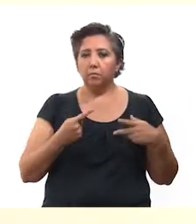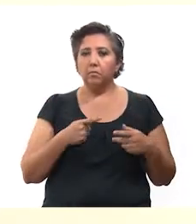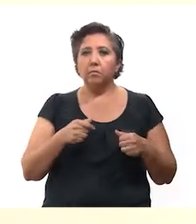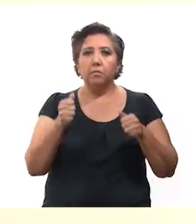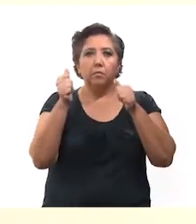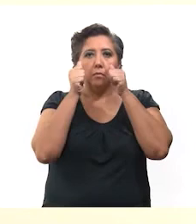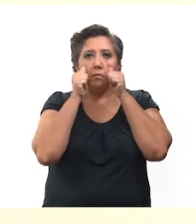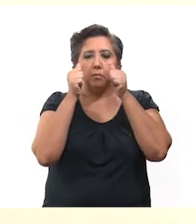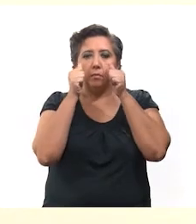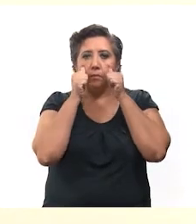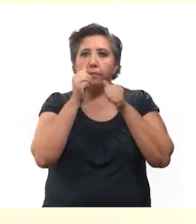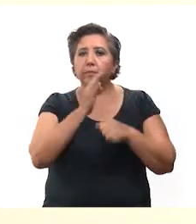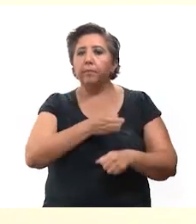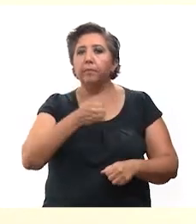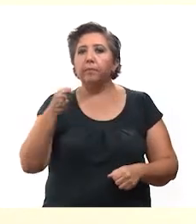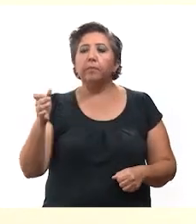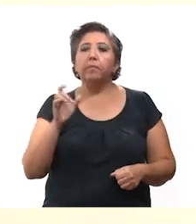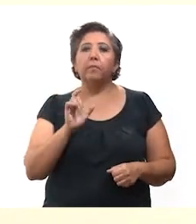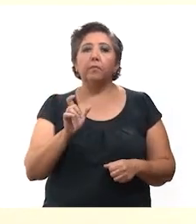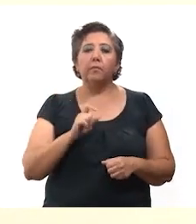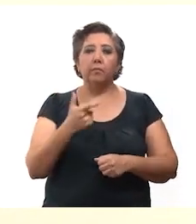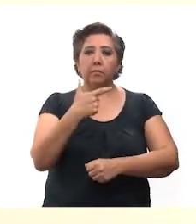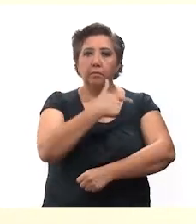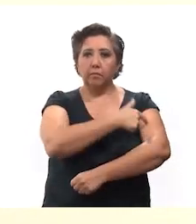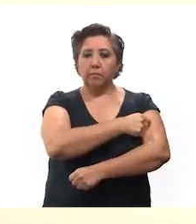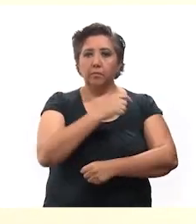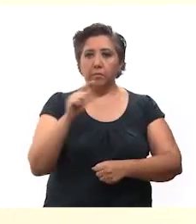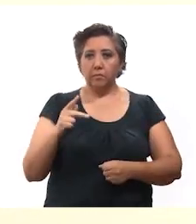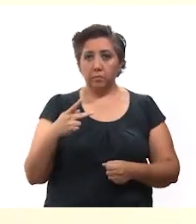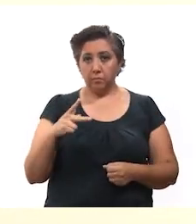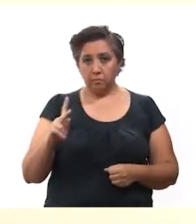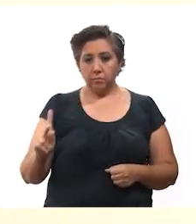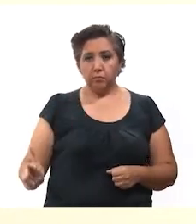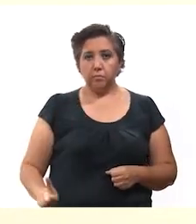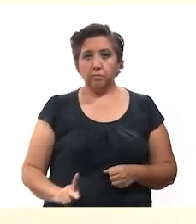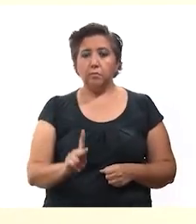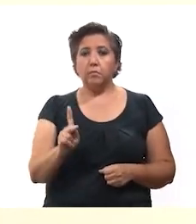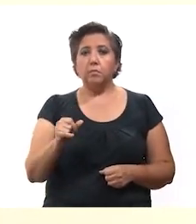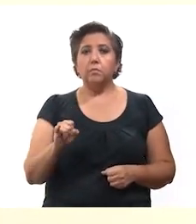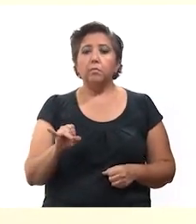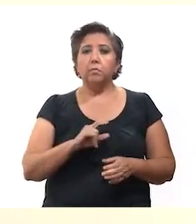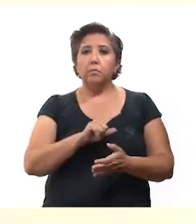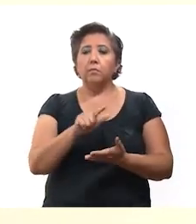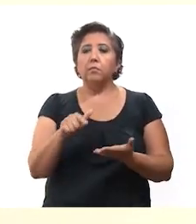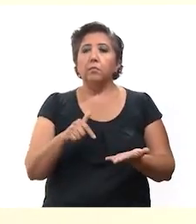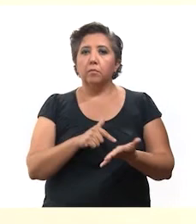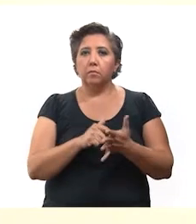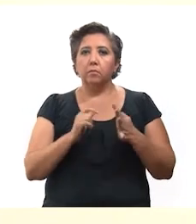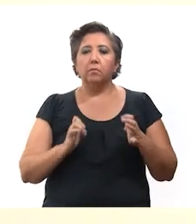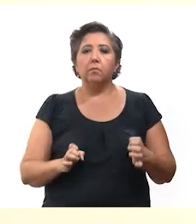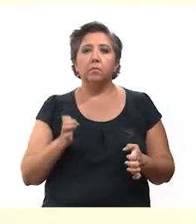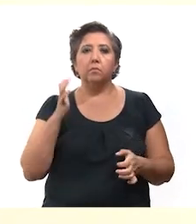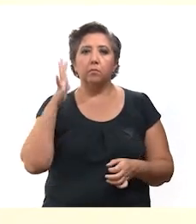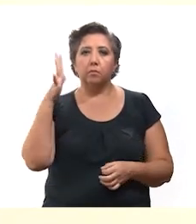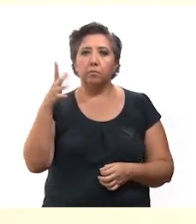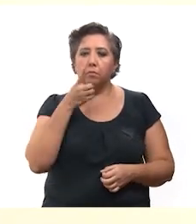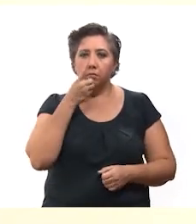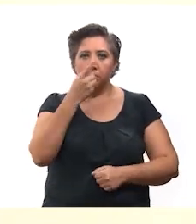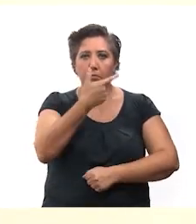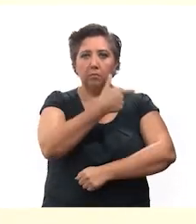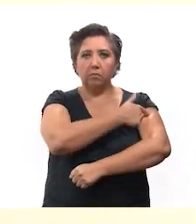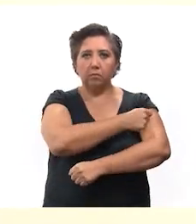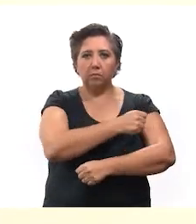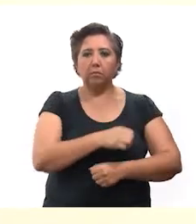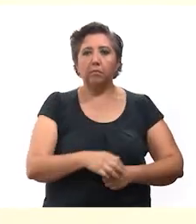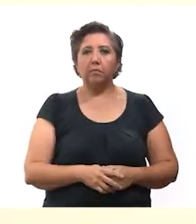leyan usas bencil cohan y yoko lobe yetel wa tubuultiop leenuk vesaja yanumul betal y chilujala chile shotluma